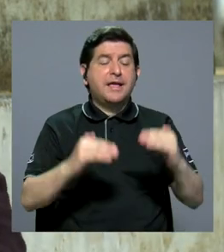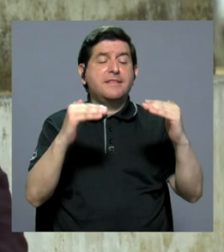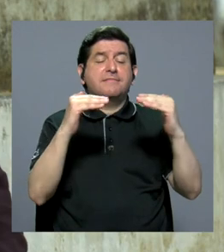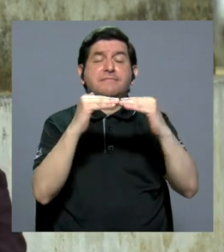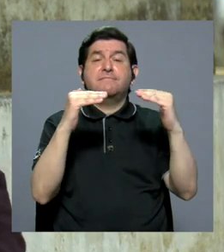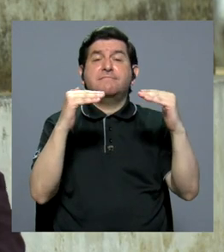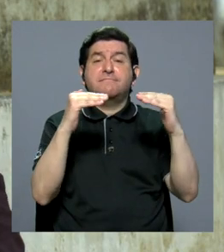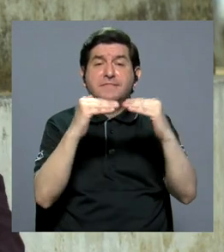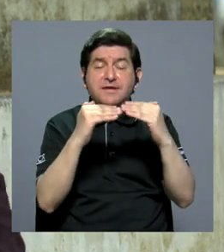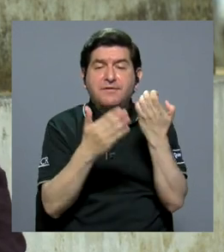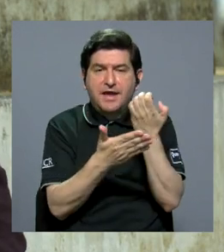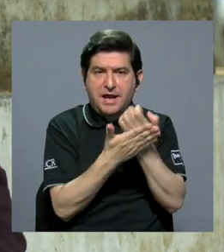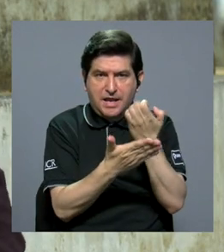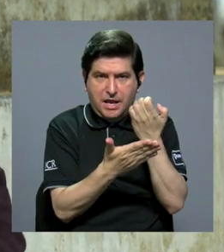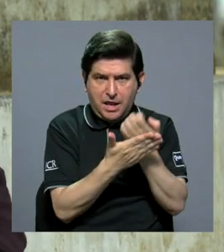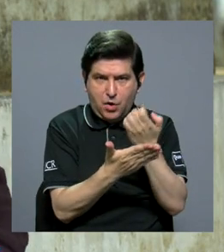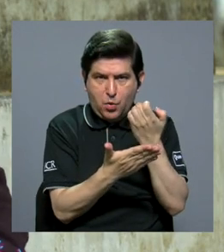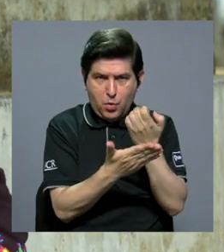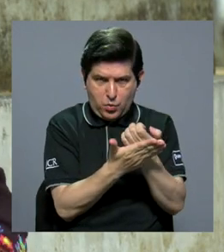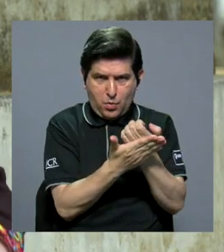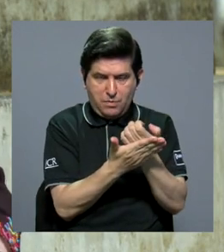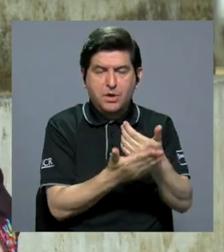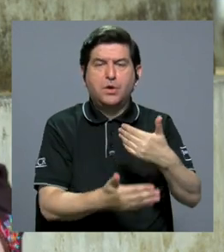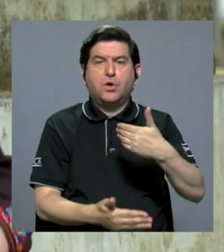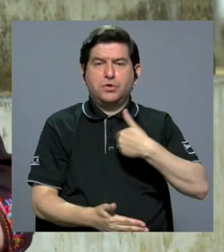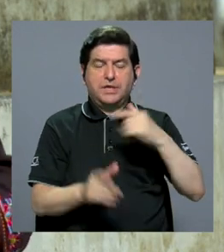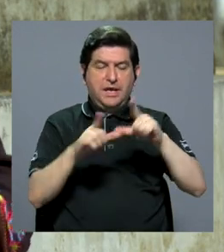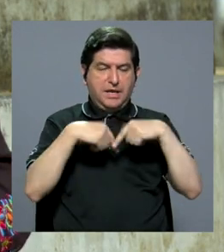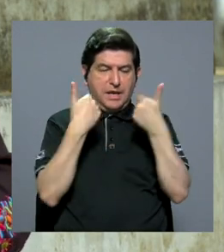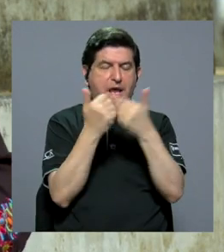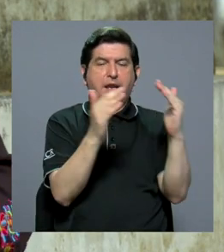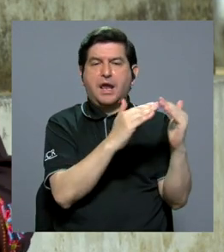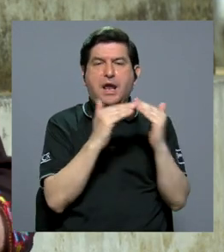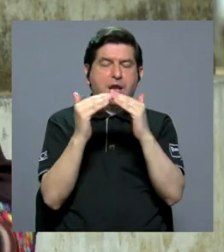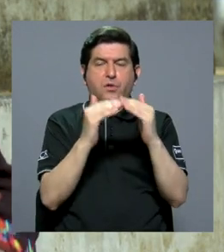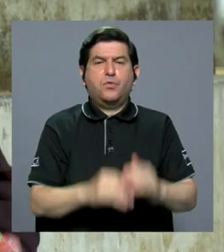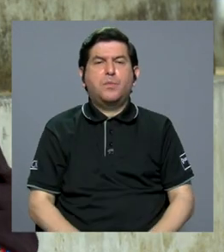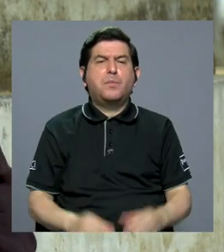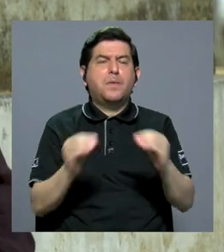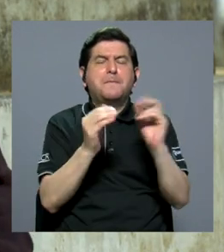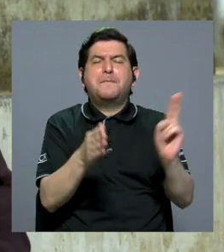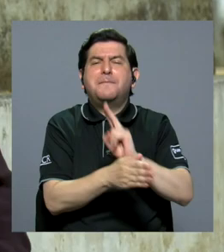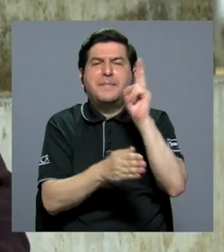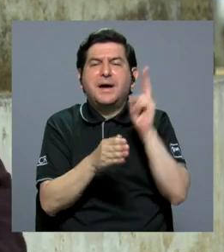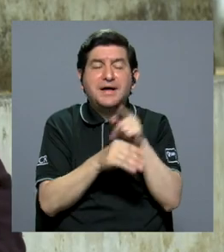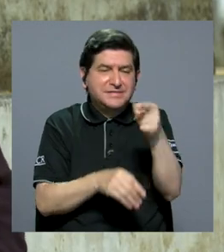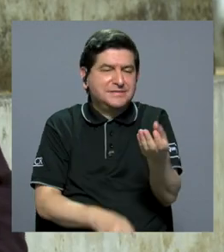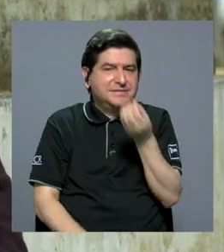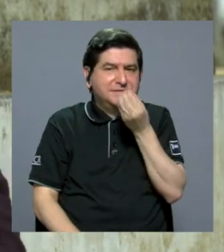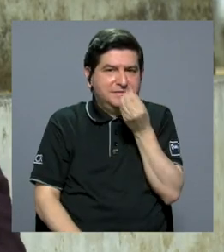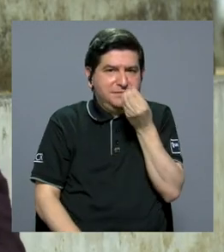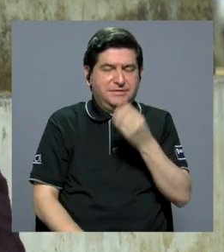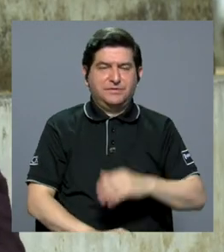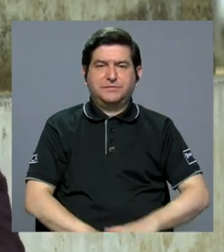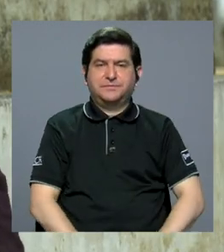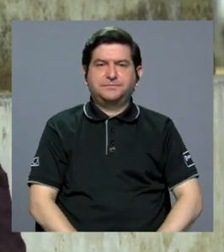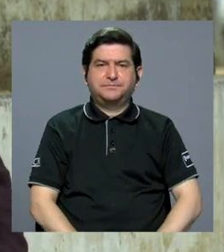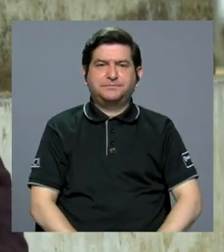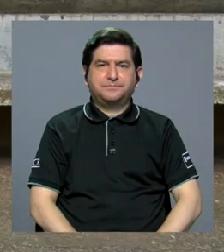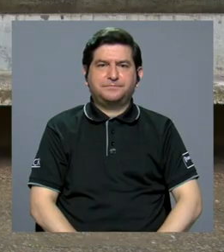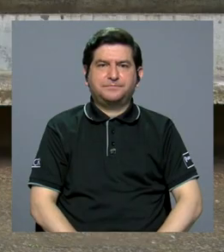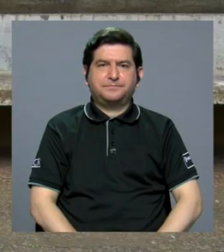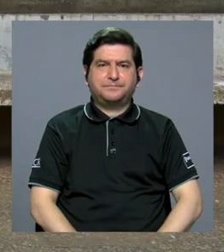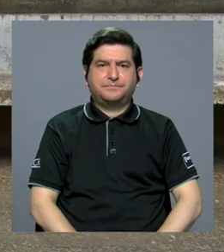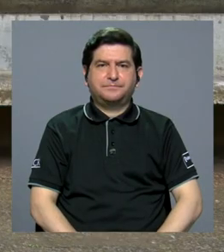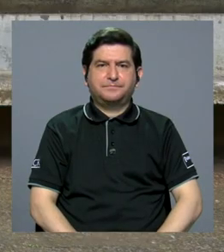el nivel económico del grupo poblacional que más consumía ese alimento.